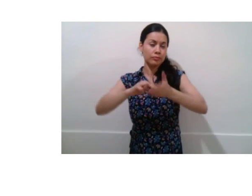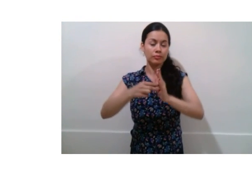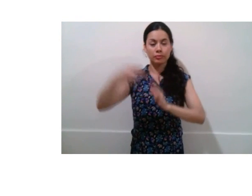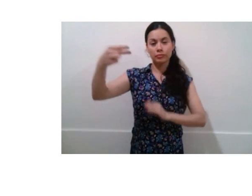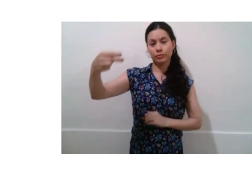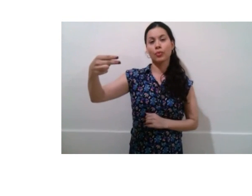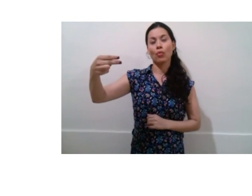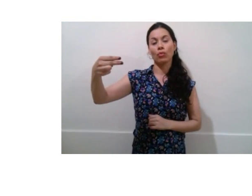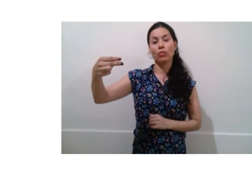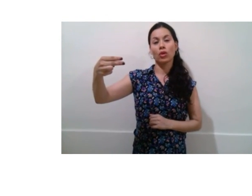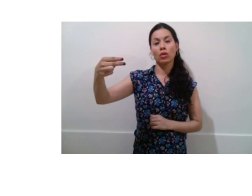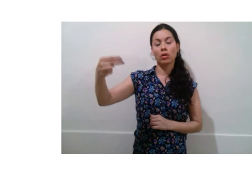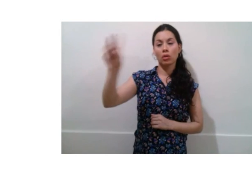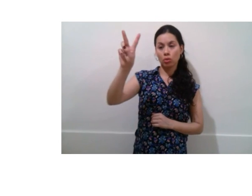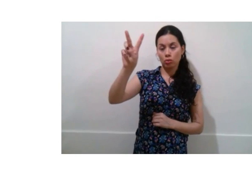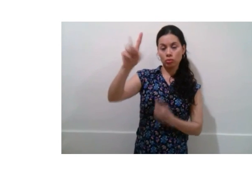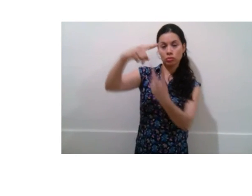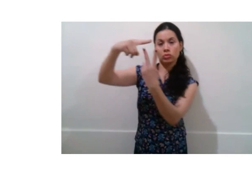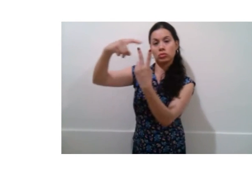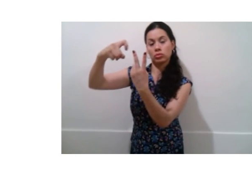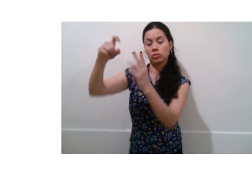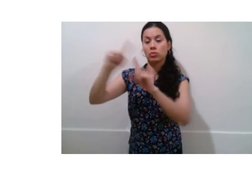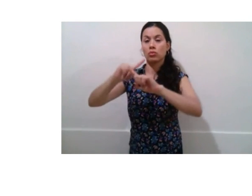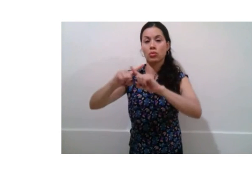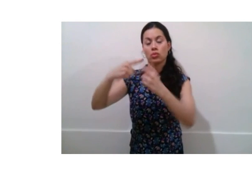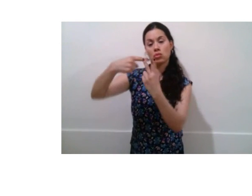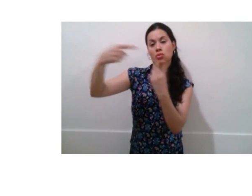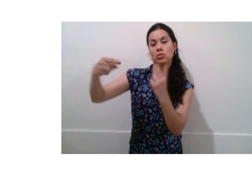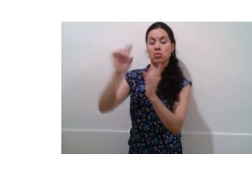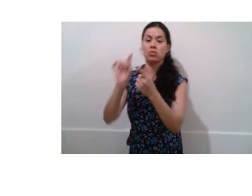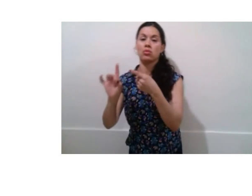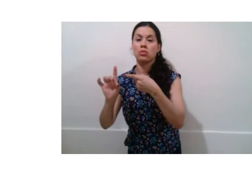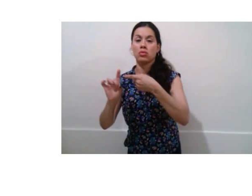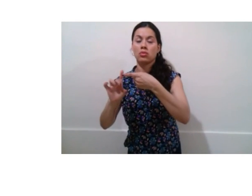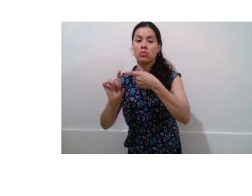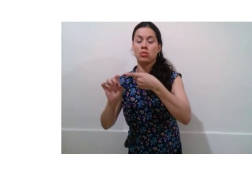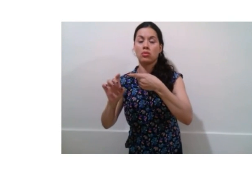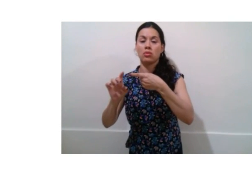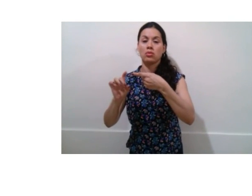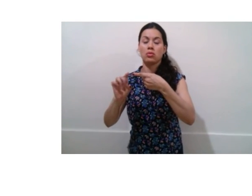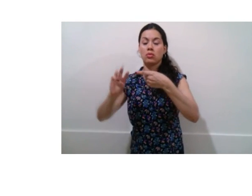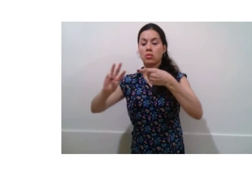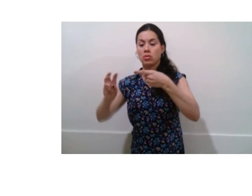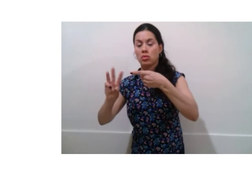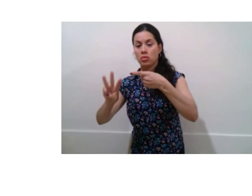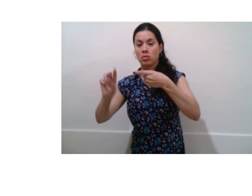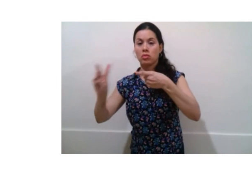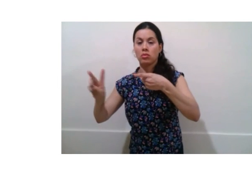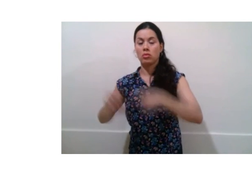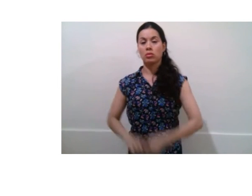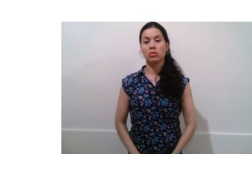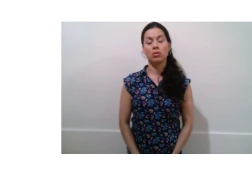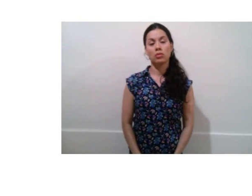igual a 2 pi por la raíz de 15 sobre 32,